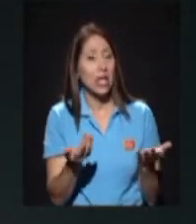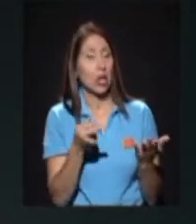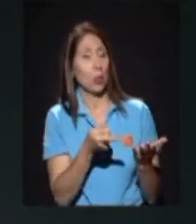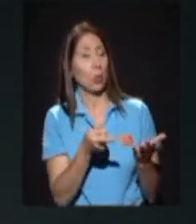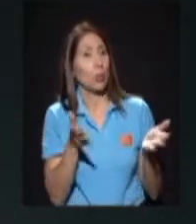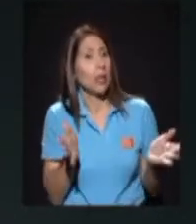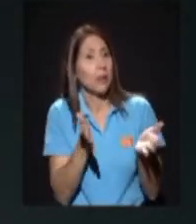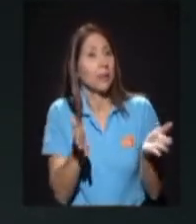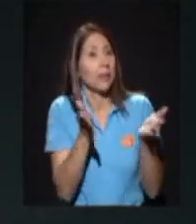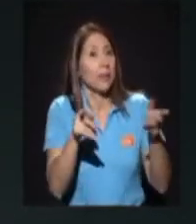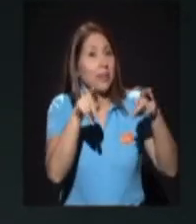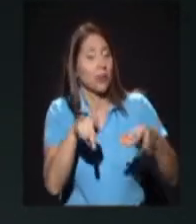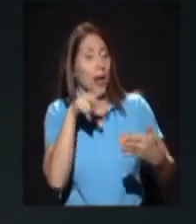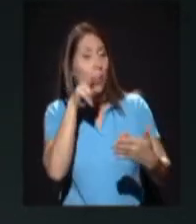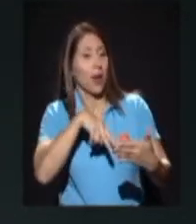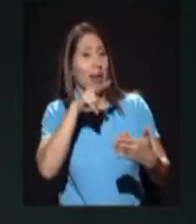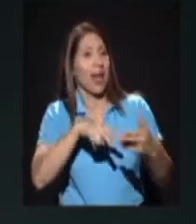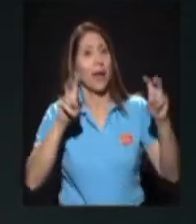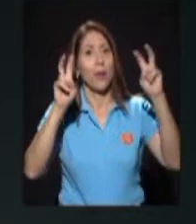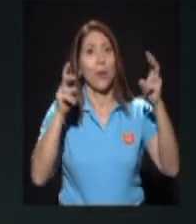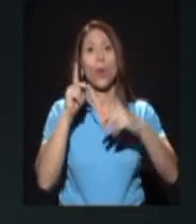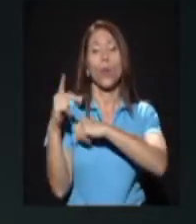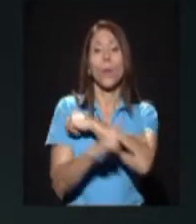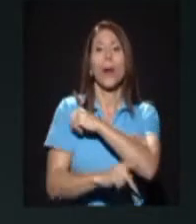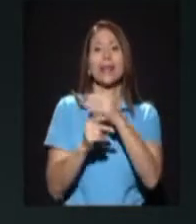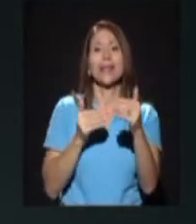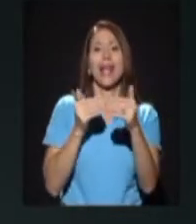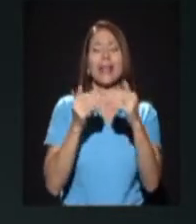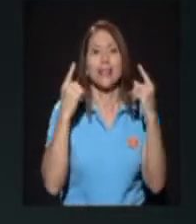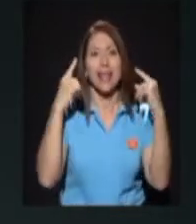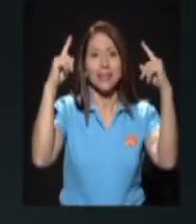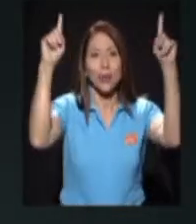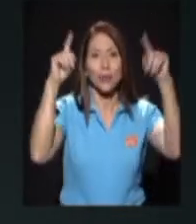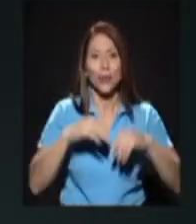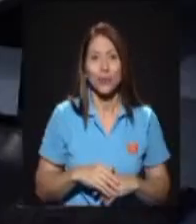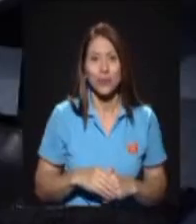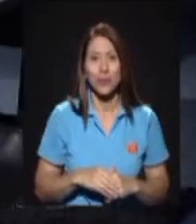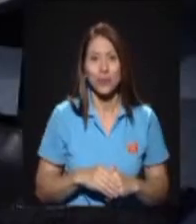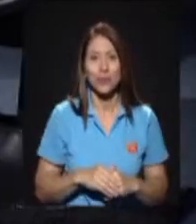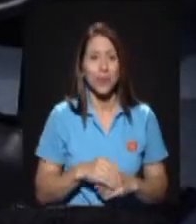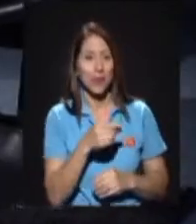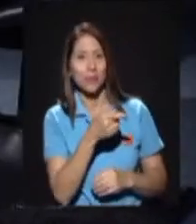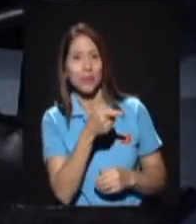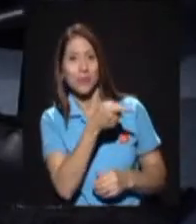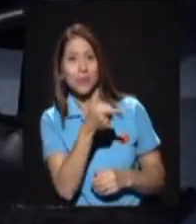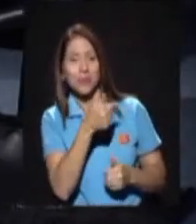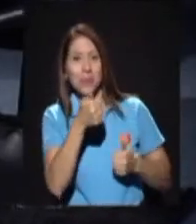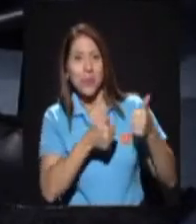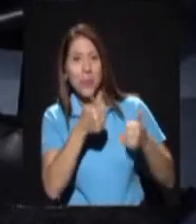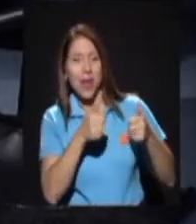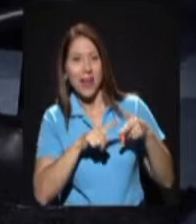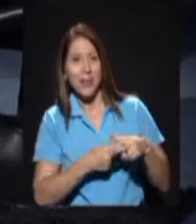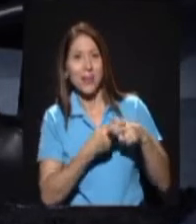invitante al lector? Un país casi exitoso. ¿Cuál de los dos quiere empezar? Si quieres, yo empiezo con lo